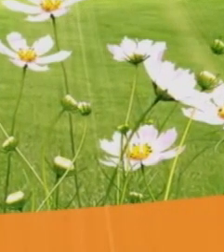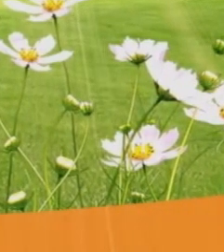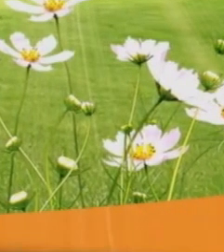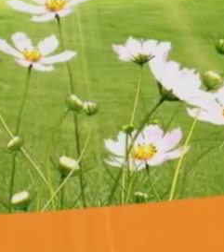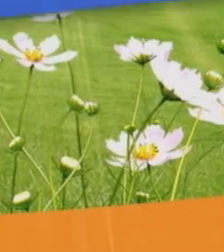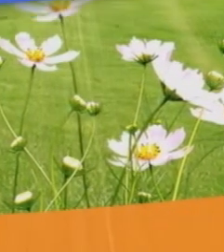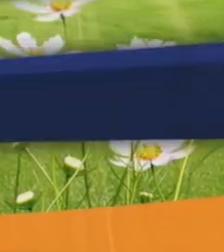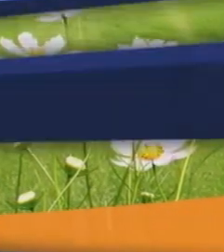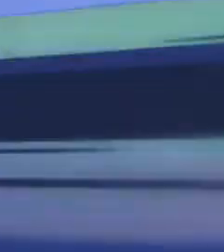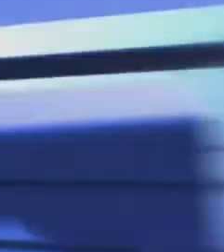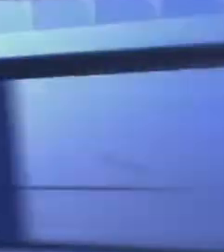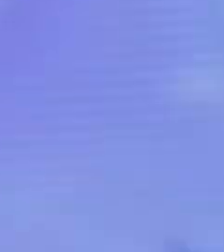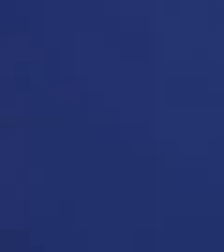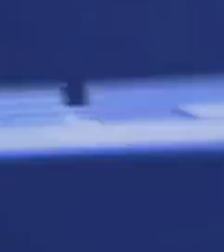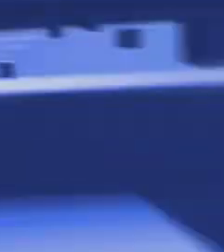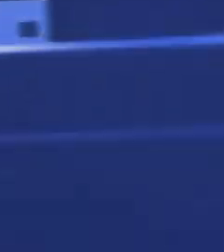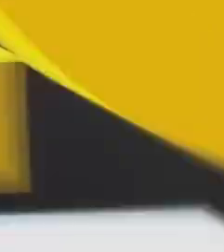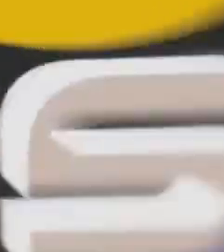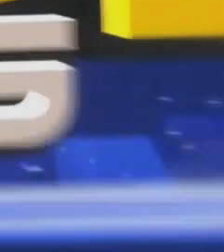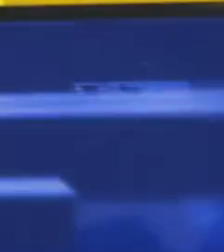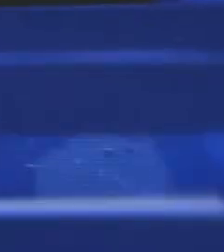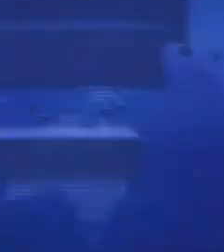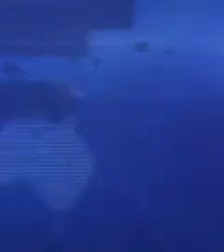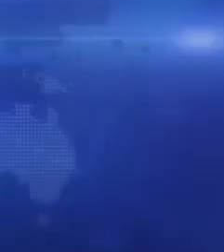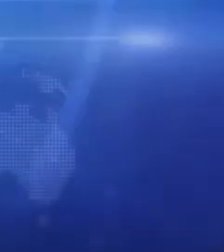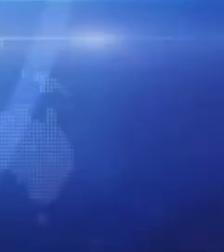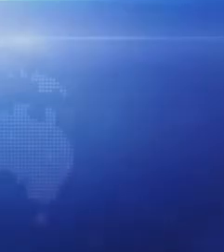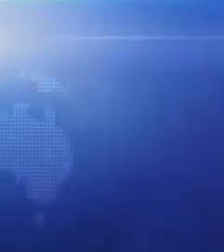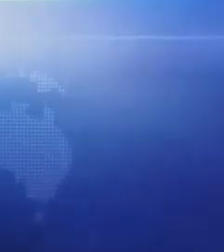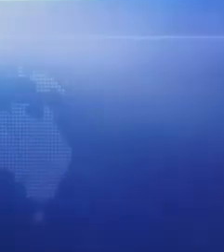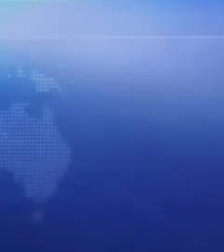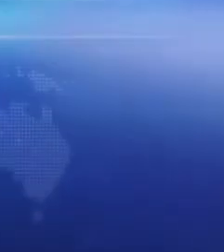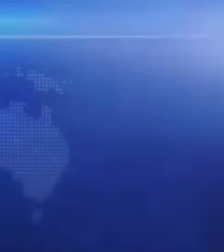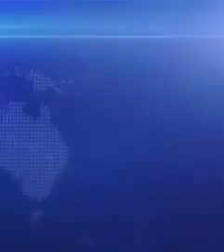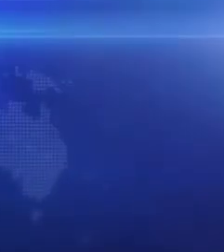limpieza. Enlace Noticias, lo que usted quiere ver.